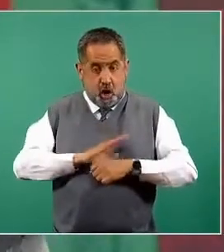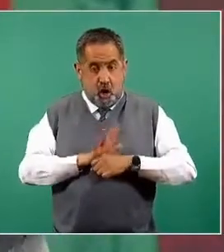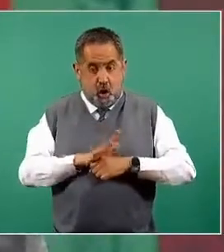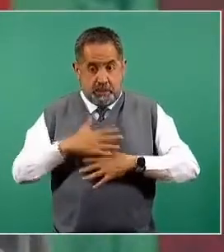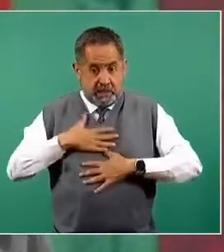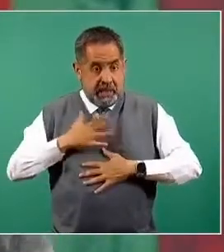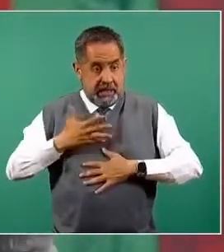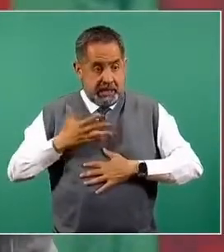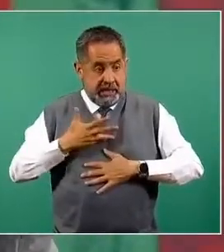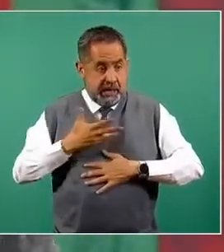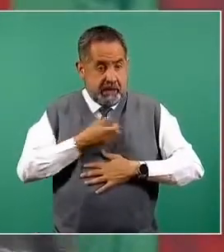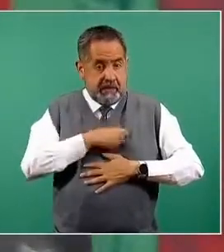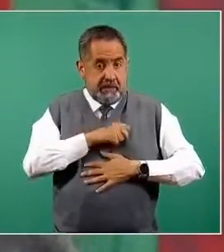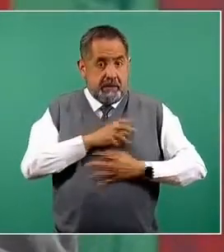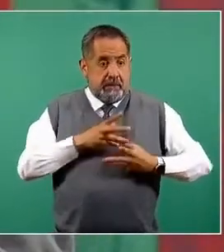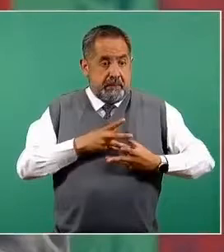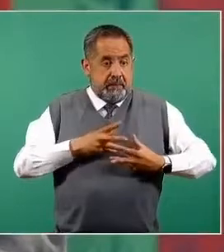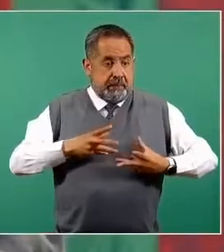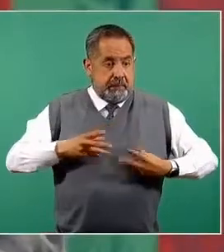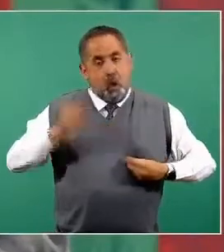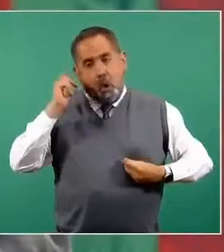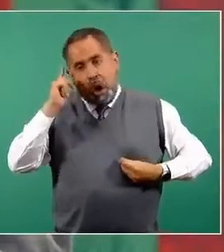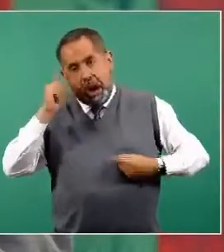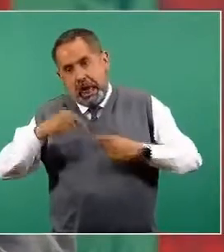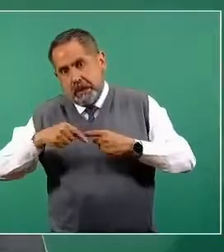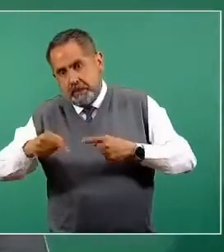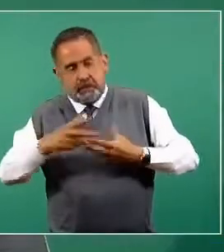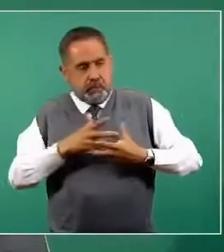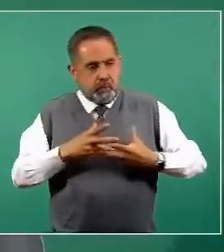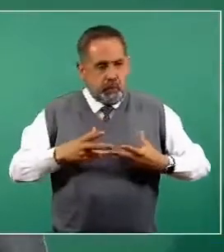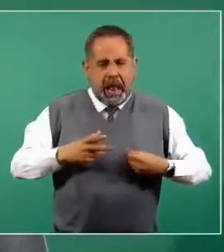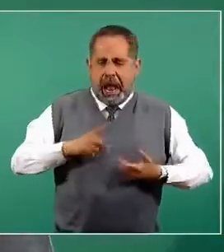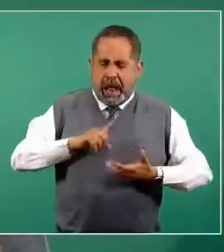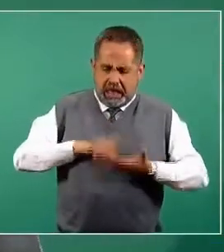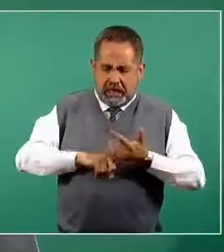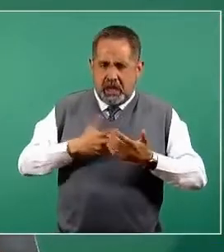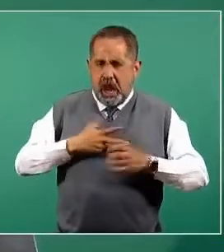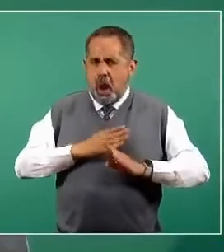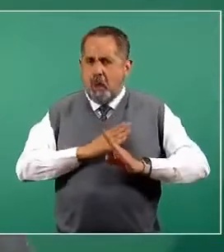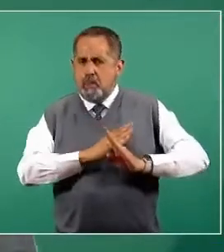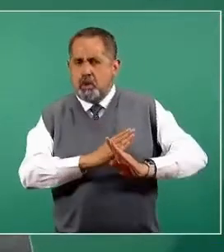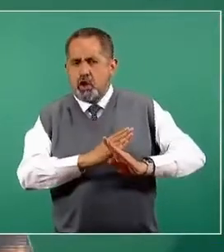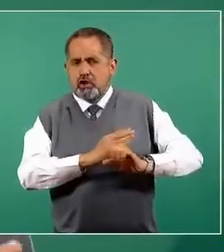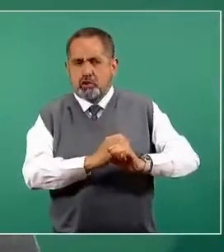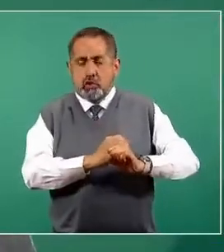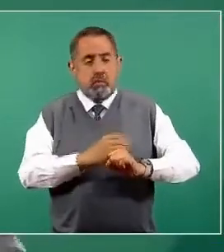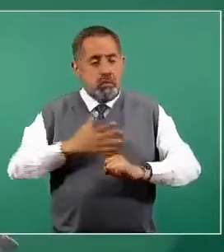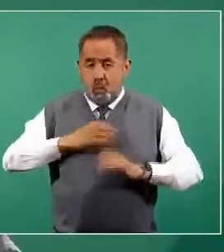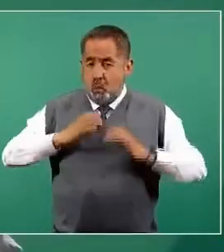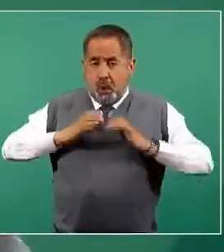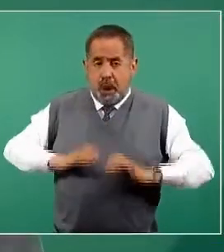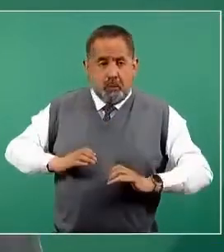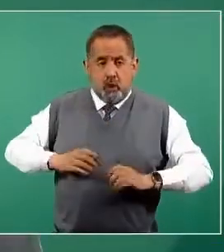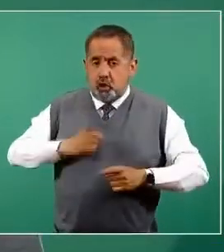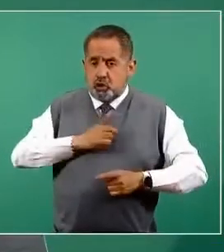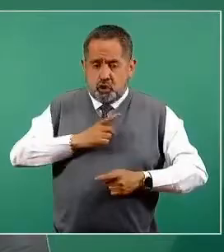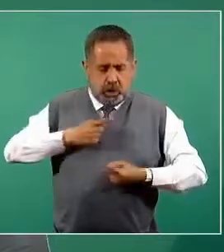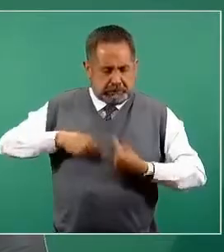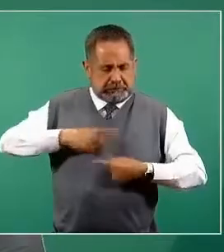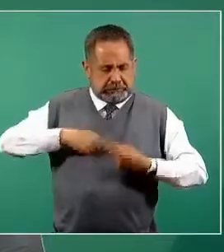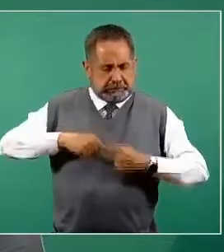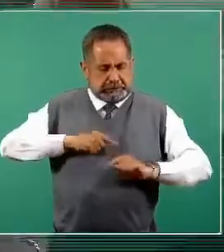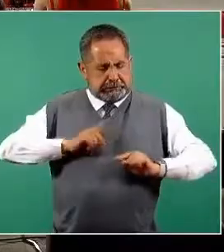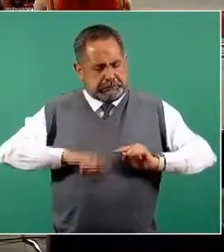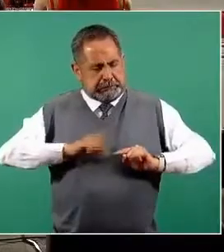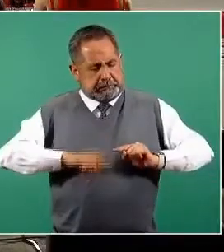durante algunos meses y ojalá sea de larga duración, una protección por la respuesta inmune que se genera